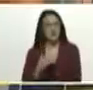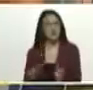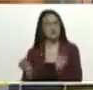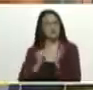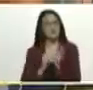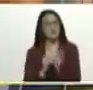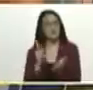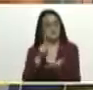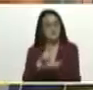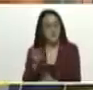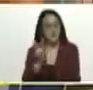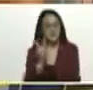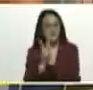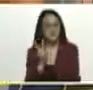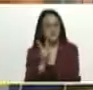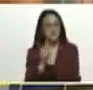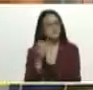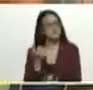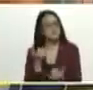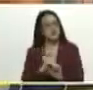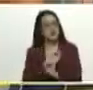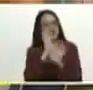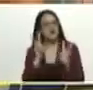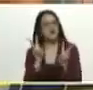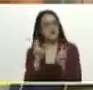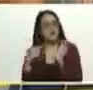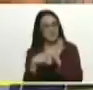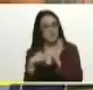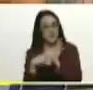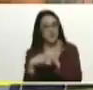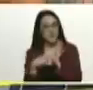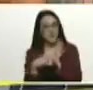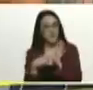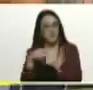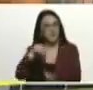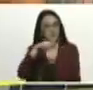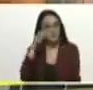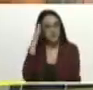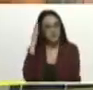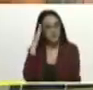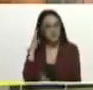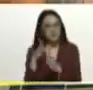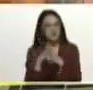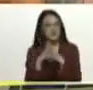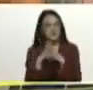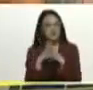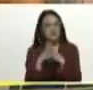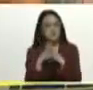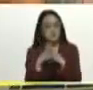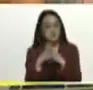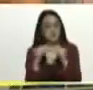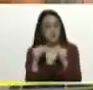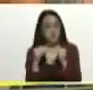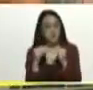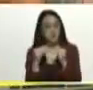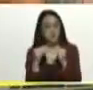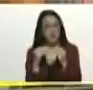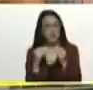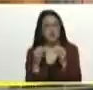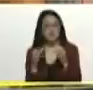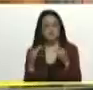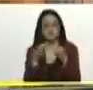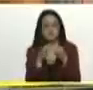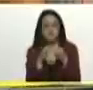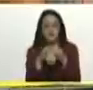a Venezuela. Está muy claro el tema de la deuda y sabemos que todo eso va a formar parte de